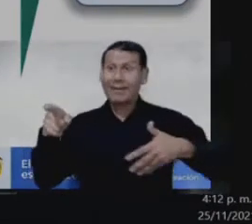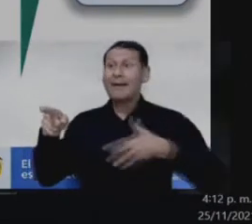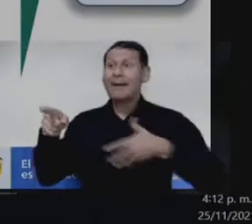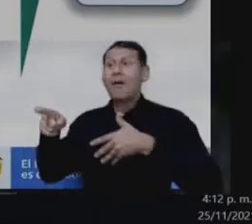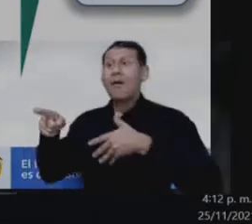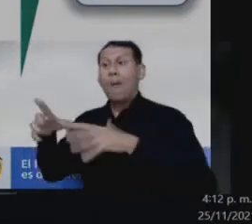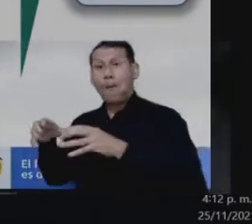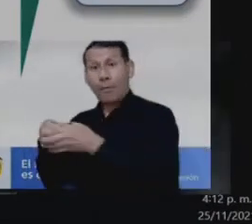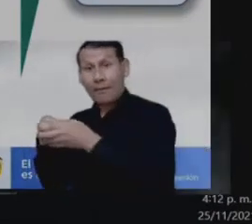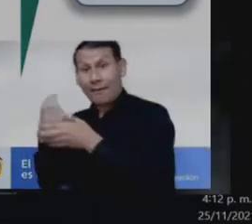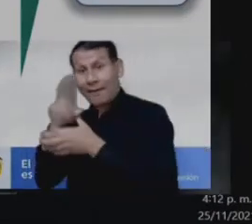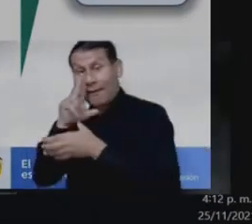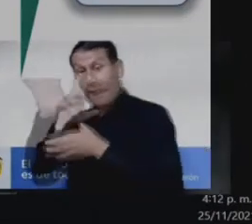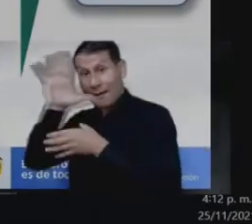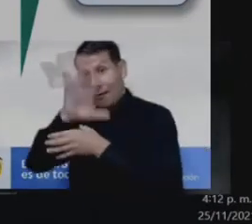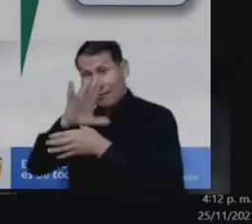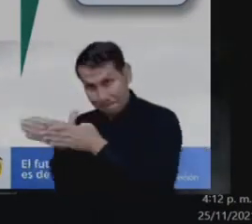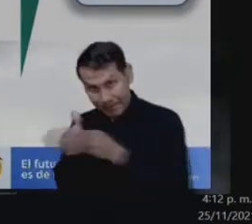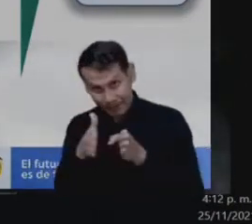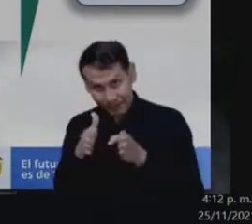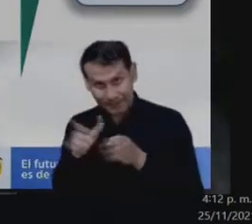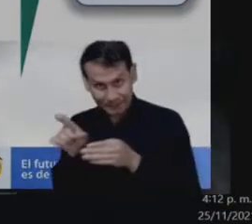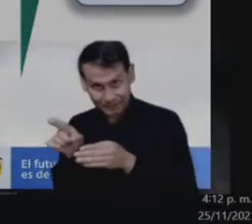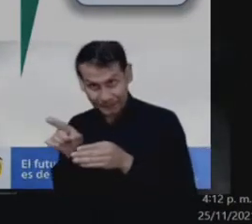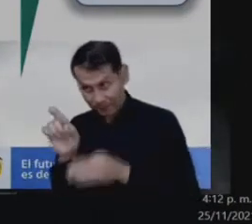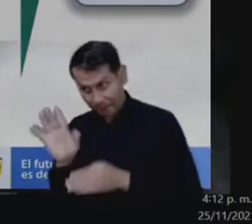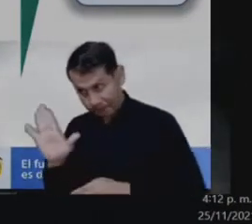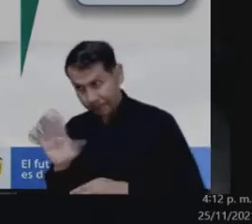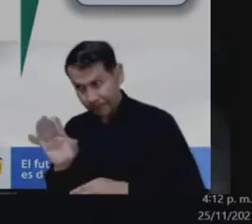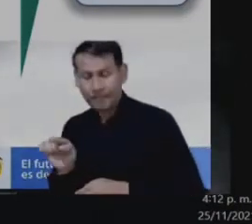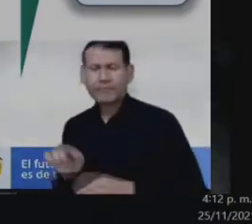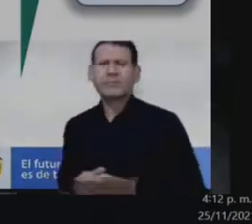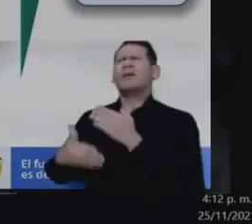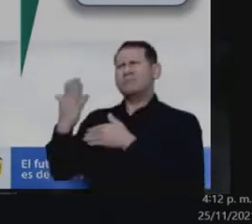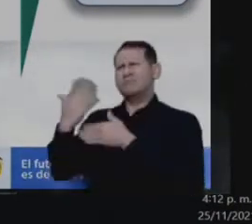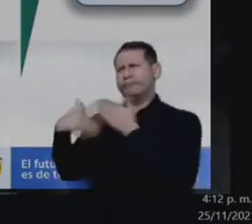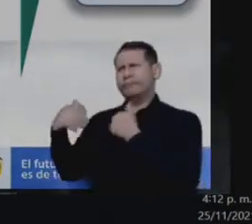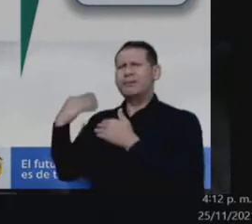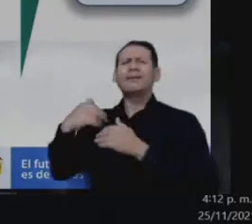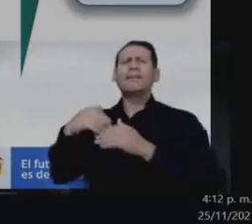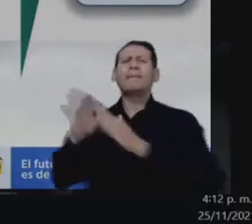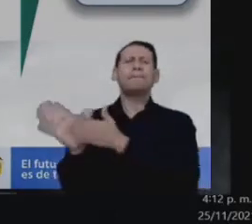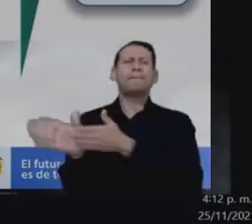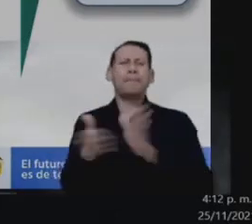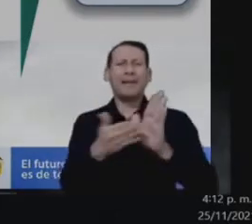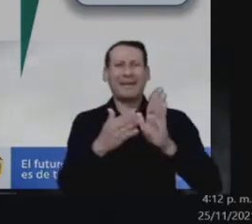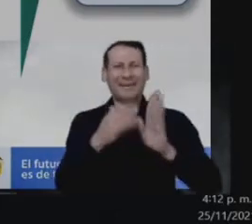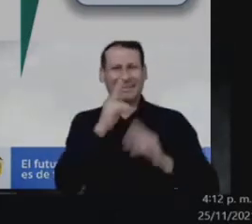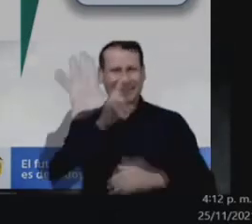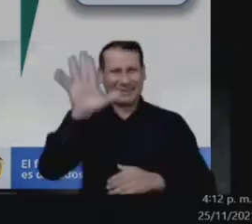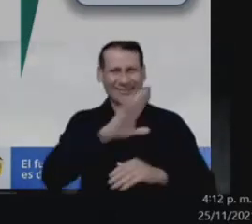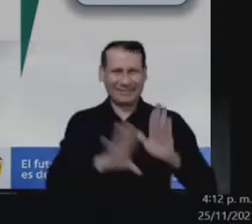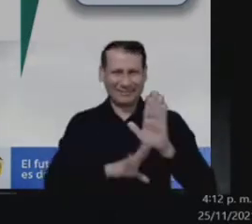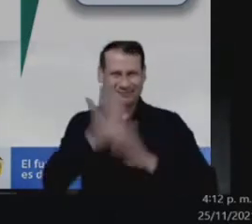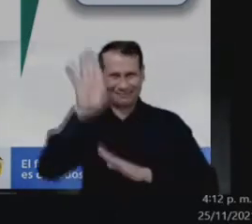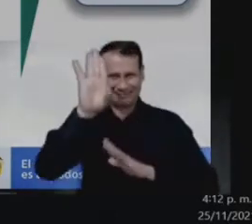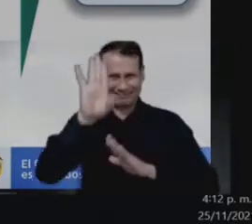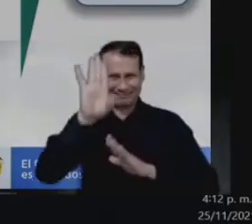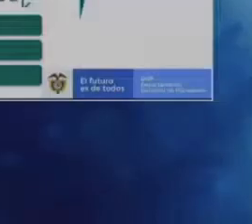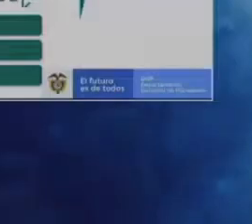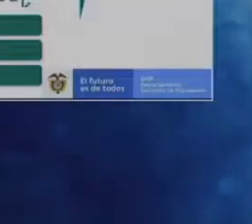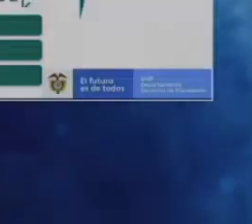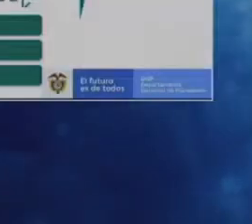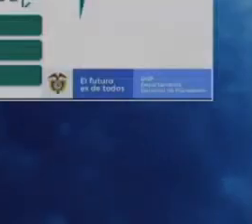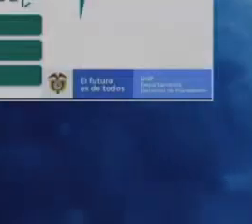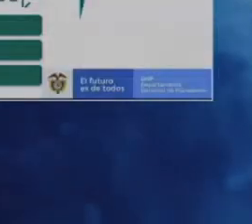trabajando hace ya varios años. Es decir, que desde el anterior casi Plan Nacional de Desarrollo, cuando no existía todavía un pacto por la transformación